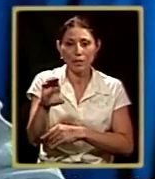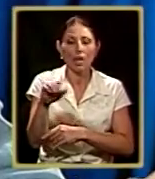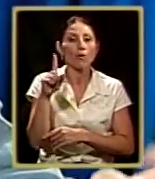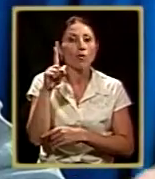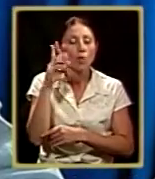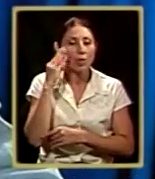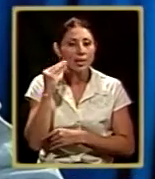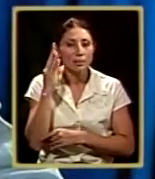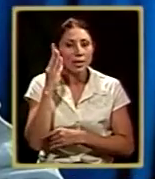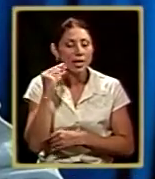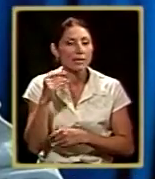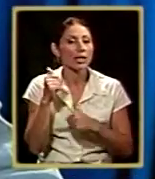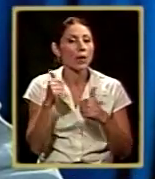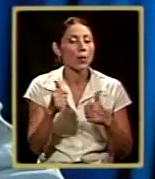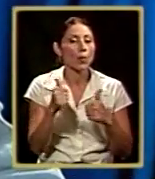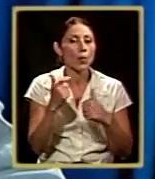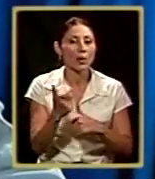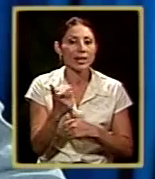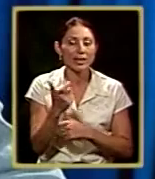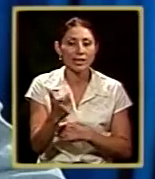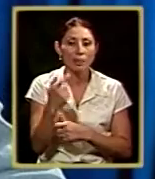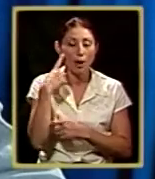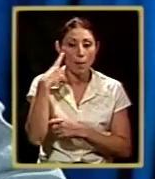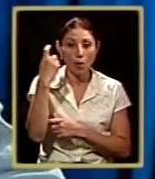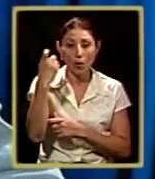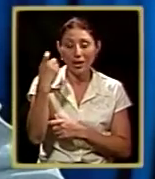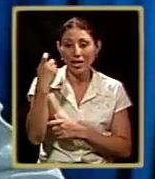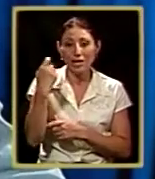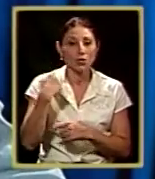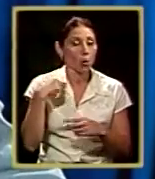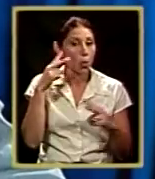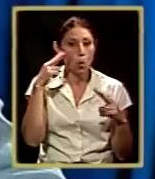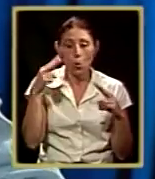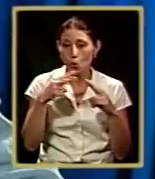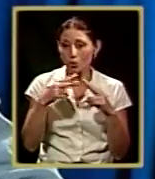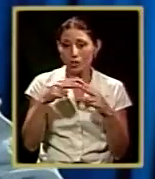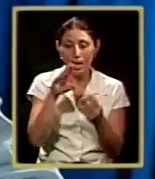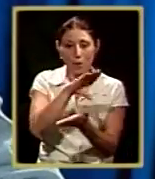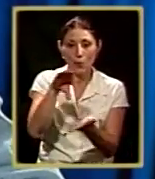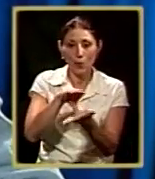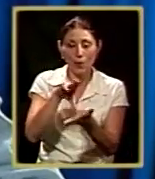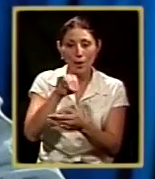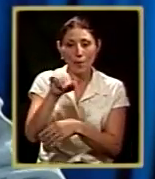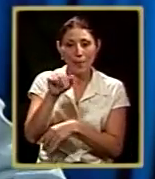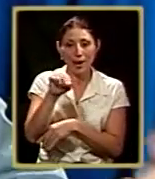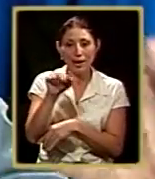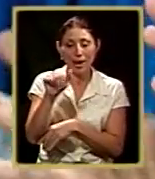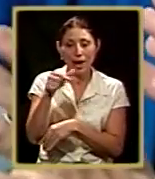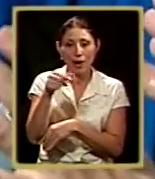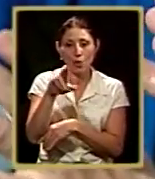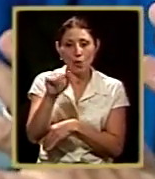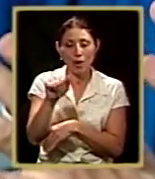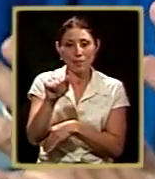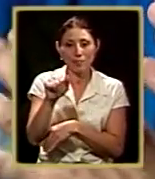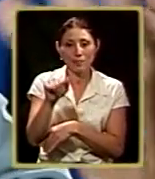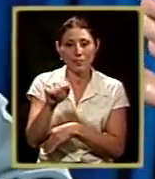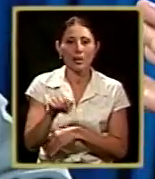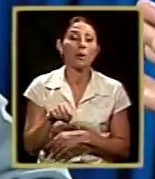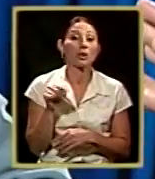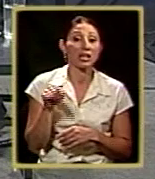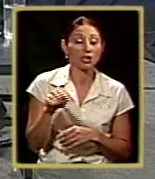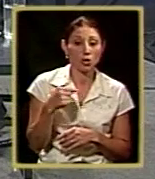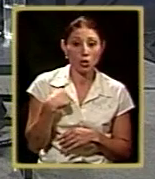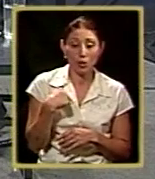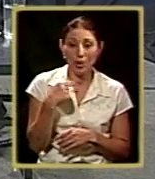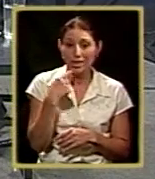una experiencia riquísima porque, para empezar, yo no conocía Managua. Y fue otra cosa. Ahí tal vez déjeme decirle,